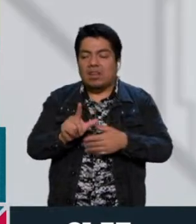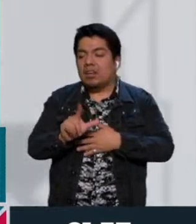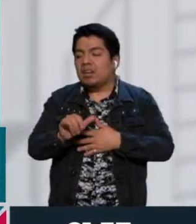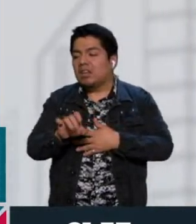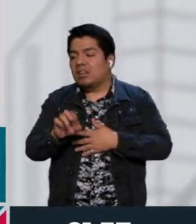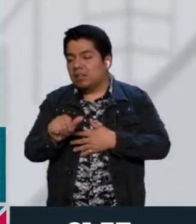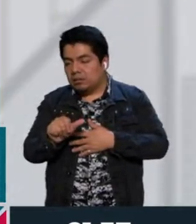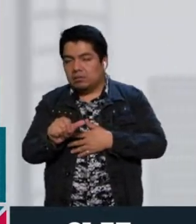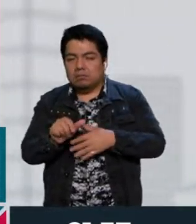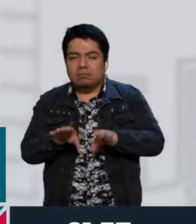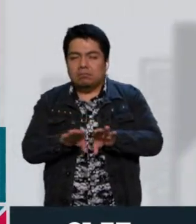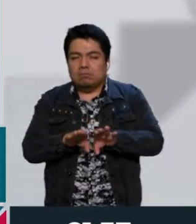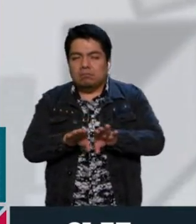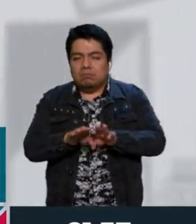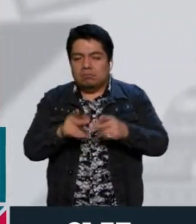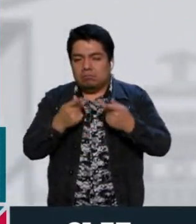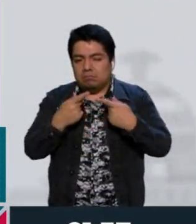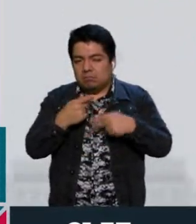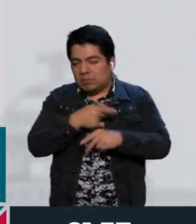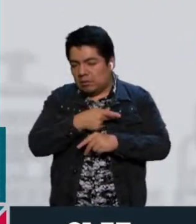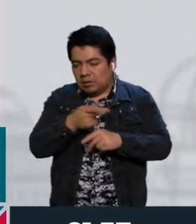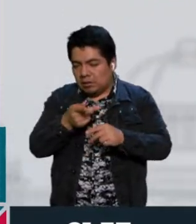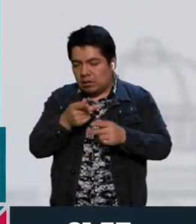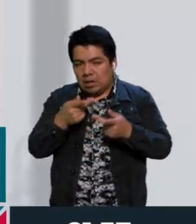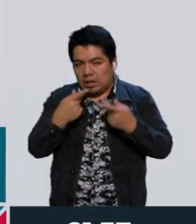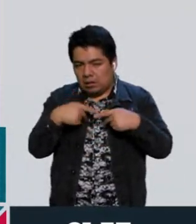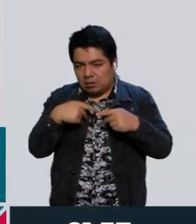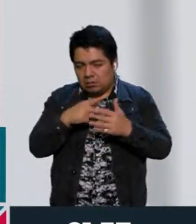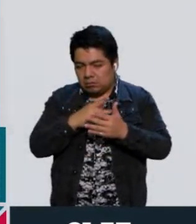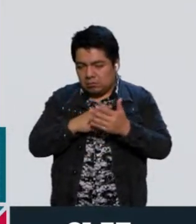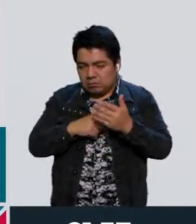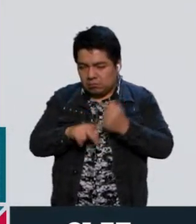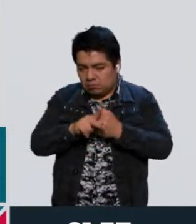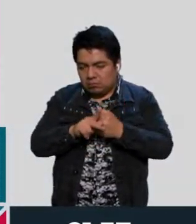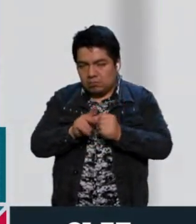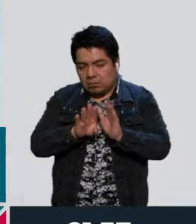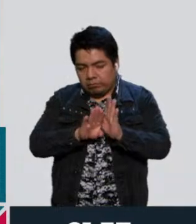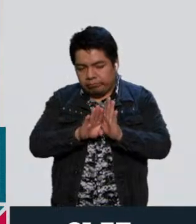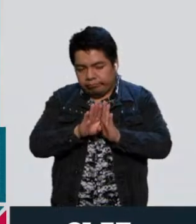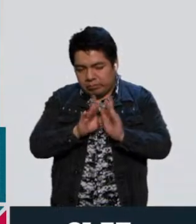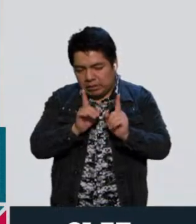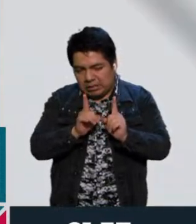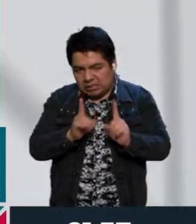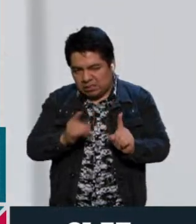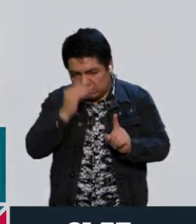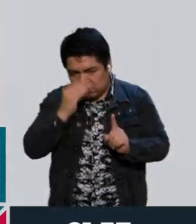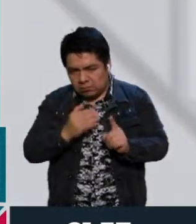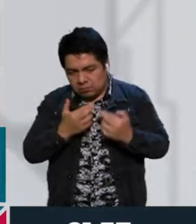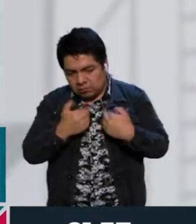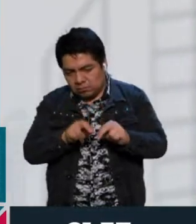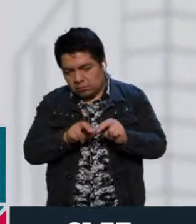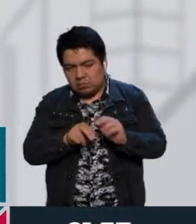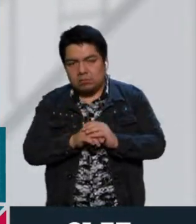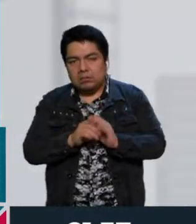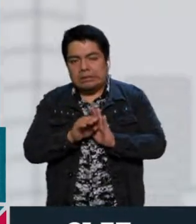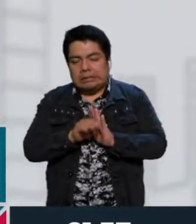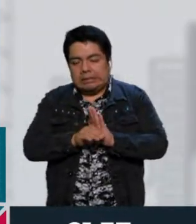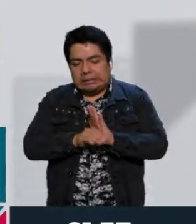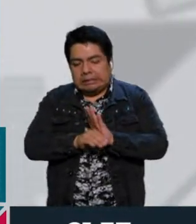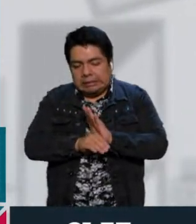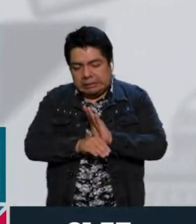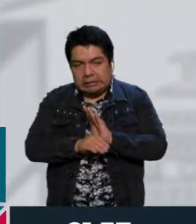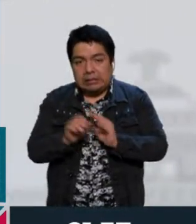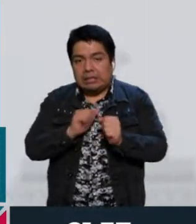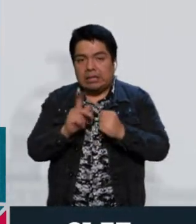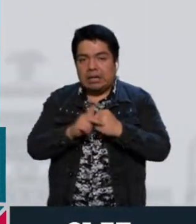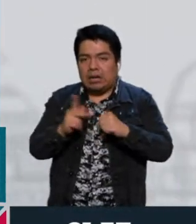representa, digamos, a los países emergentes o en vías de desarrollo. y tiende a depreciarse cuando hay